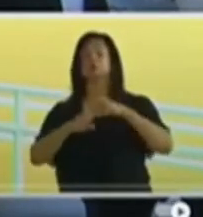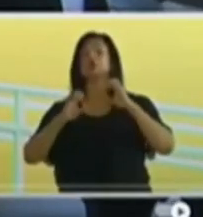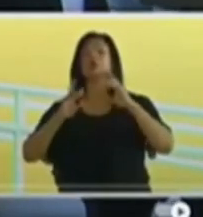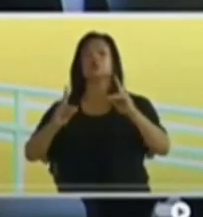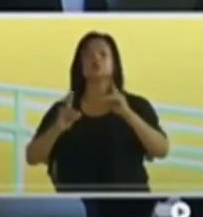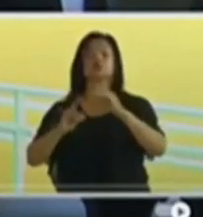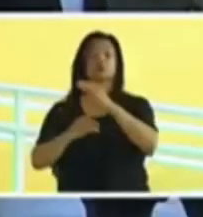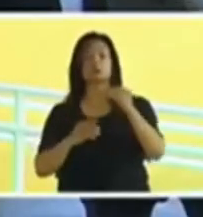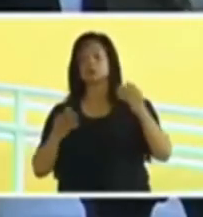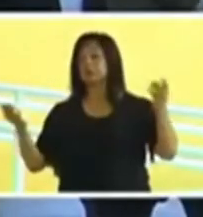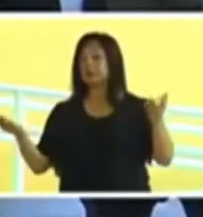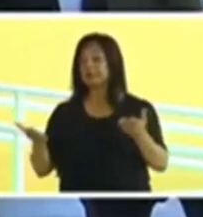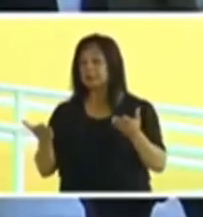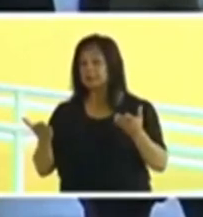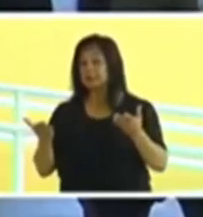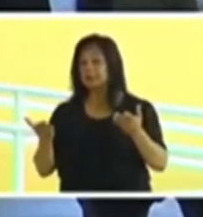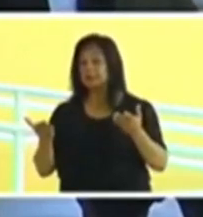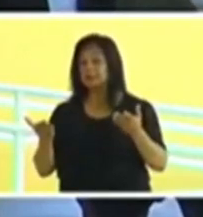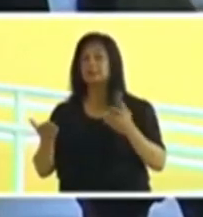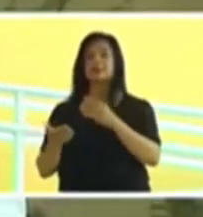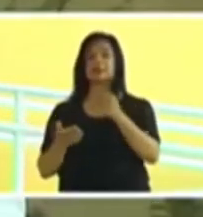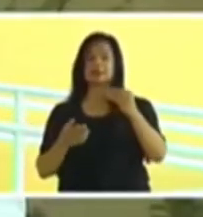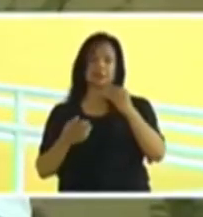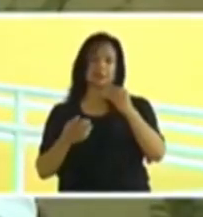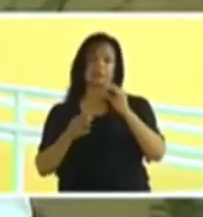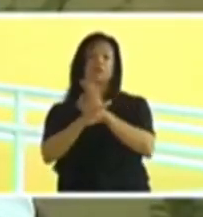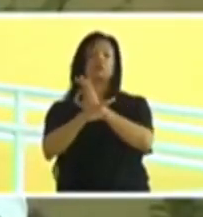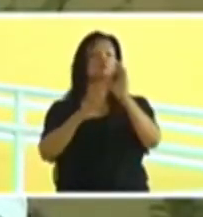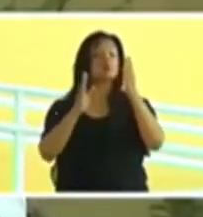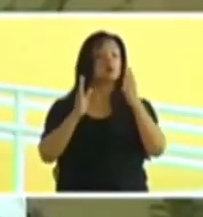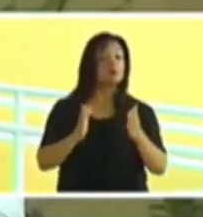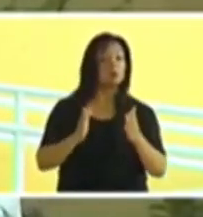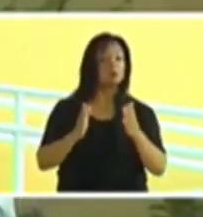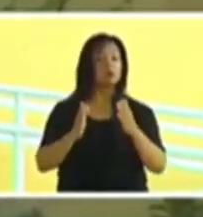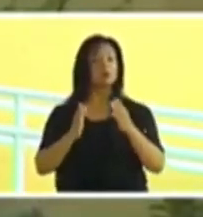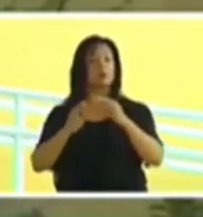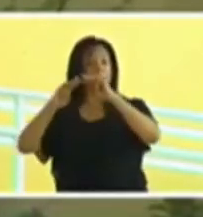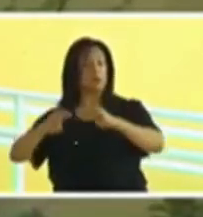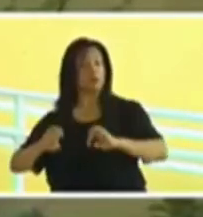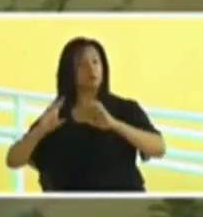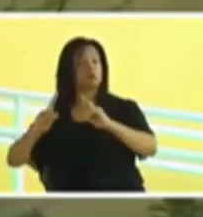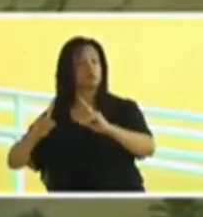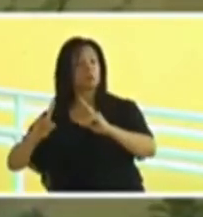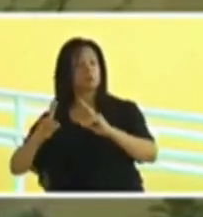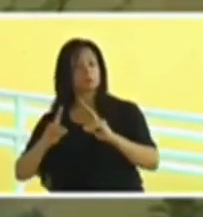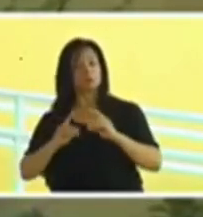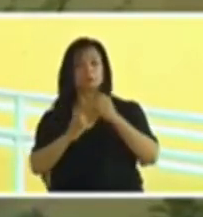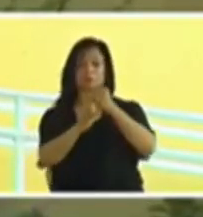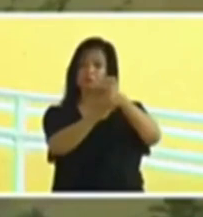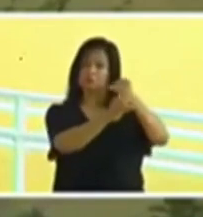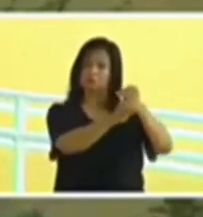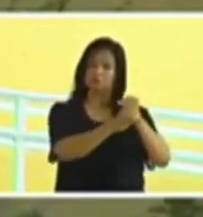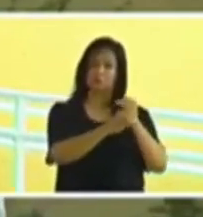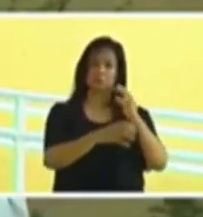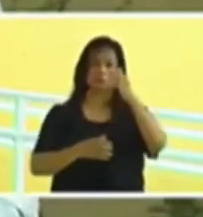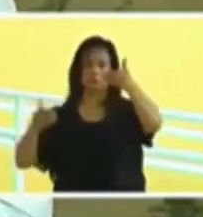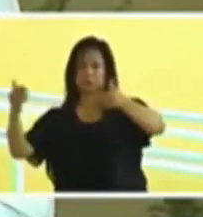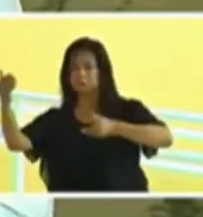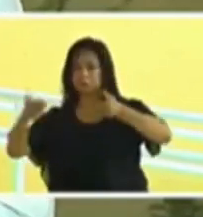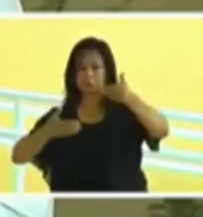Educación, aquí presentes, señores funcionarios del Ministerio de Educación y de instituciones